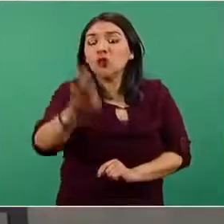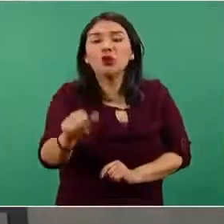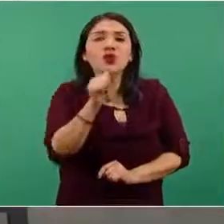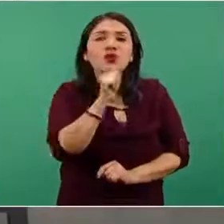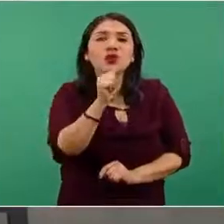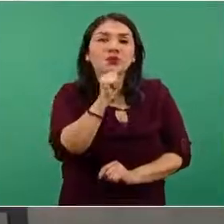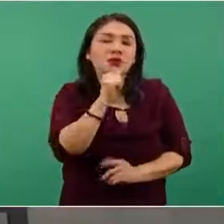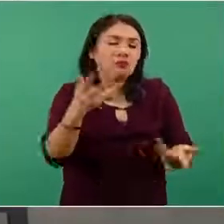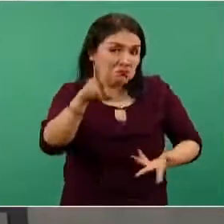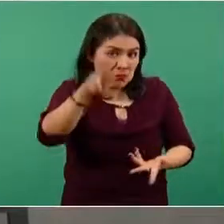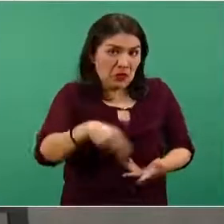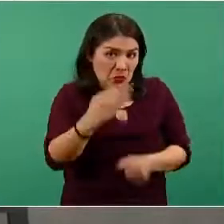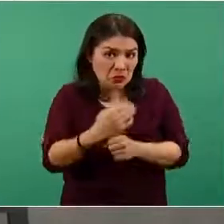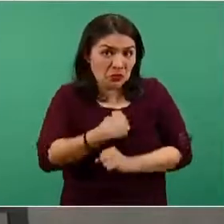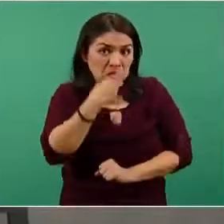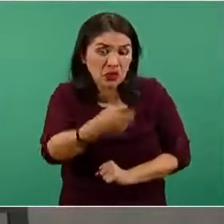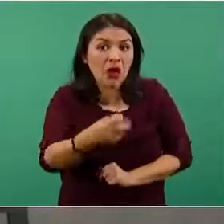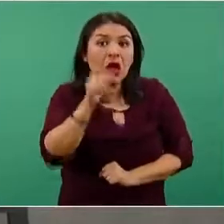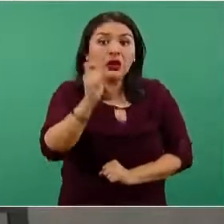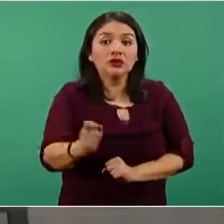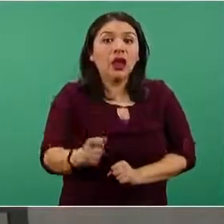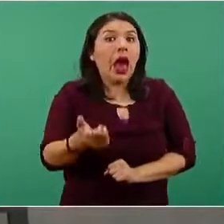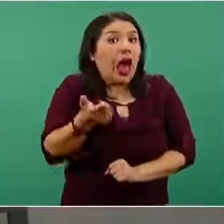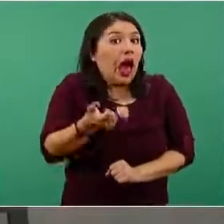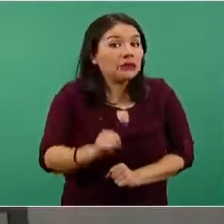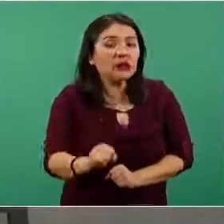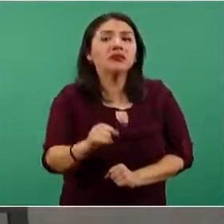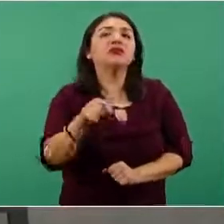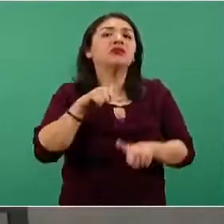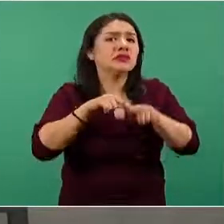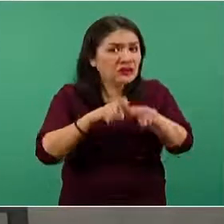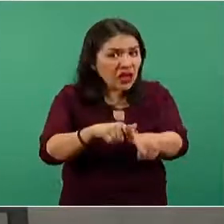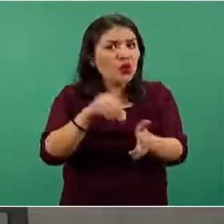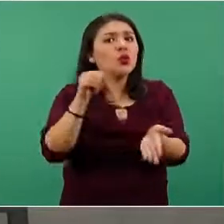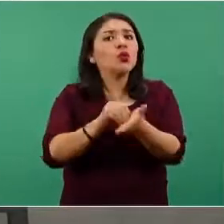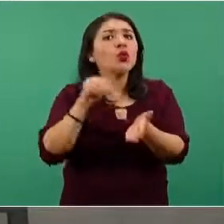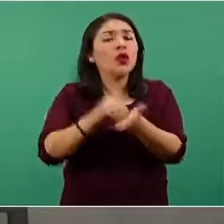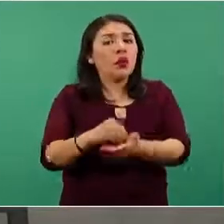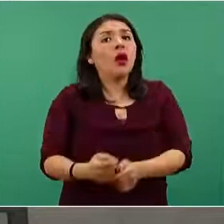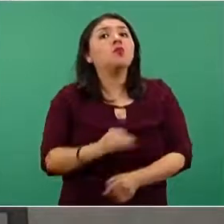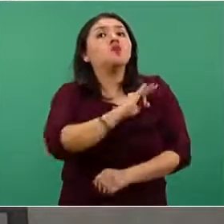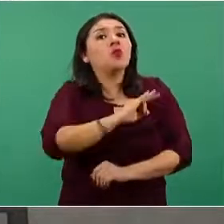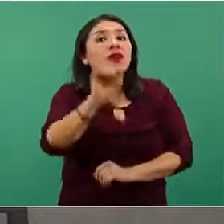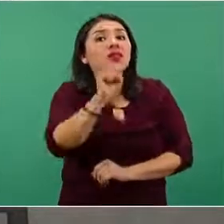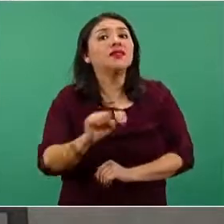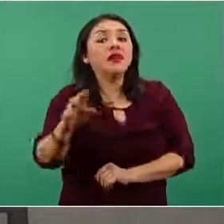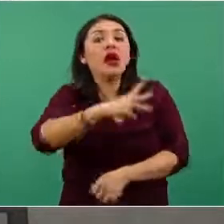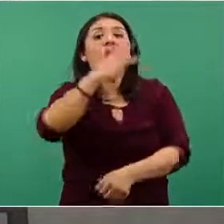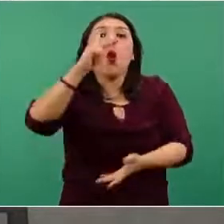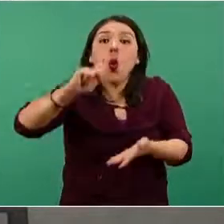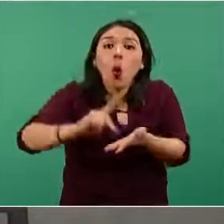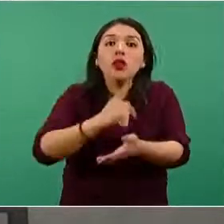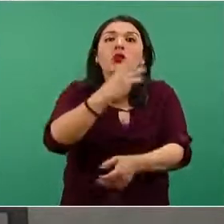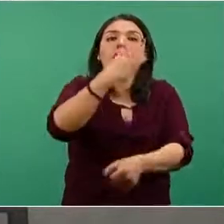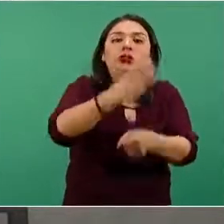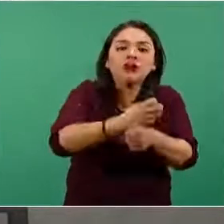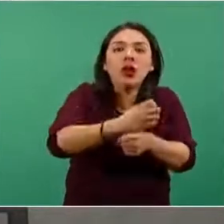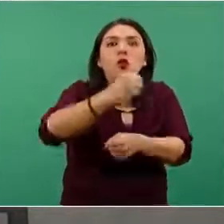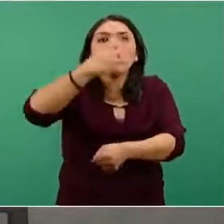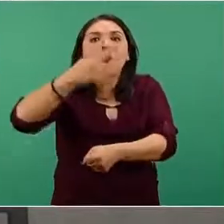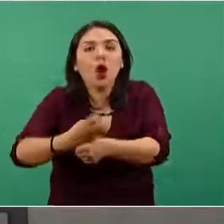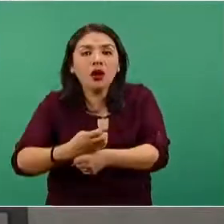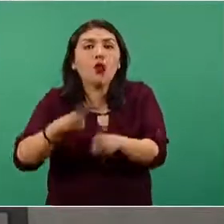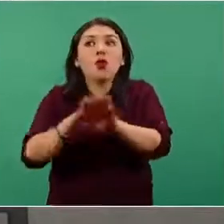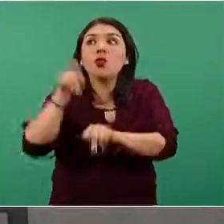termino diciendo que efectivamente en todo momento sigue vigente el riesgo de una tercera ola o cuarta ola. En el